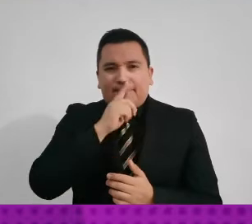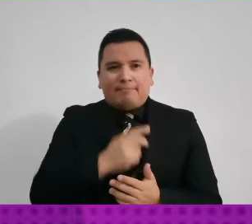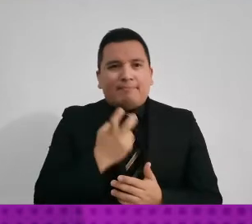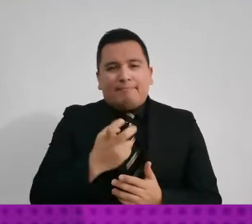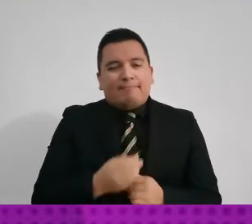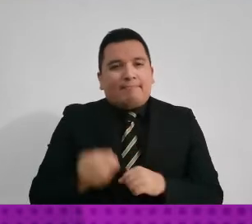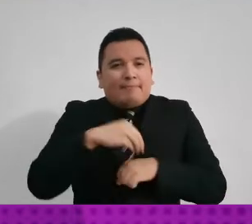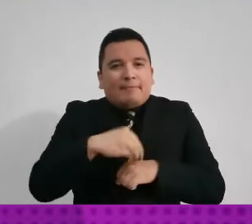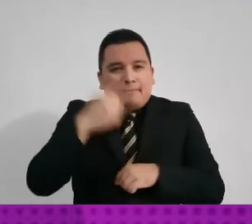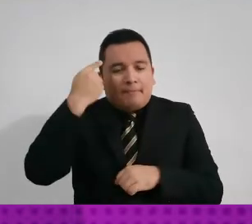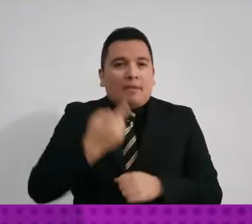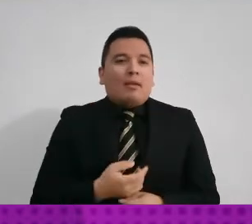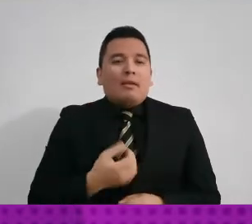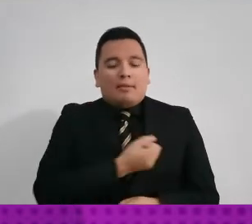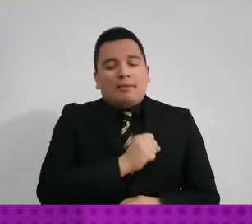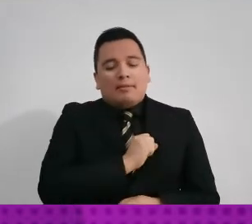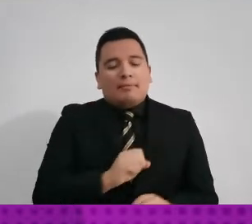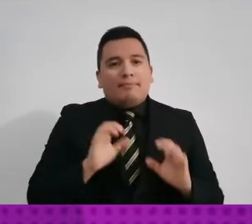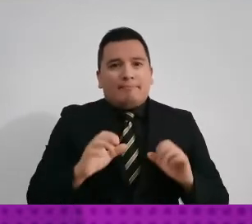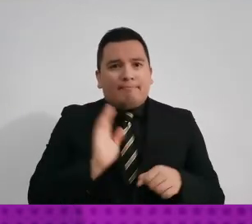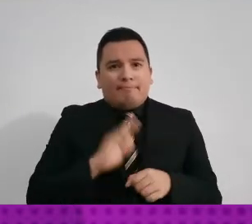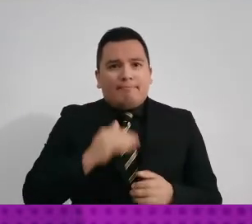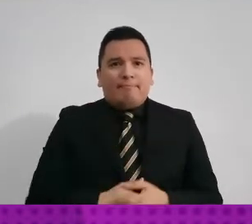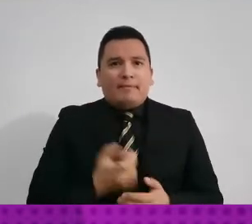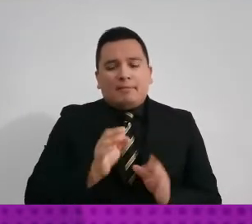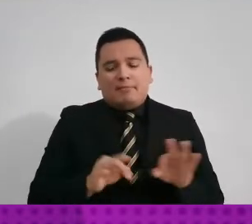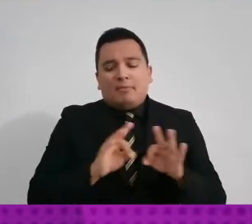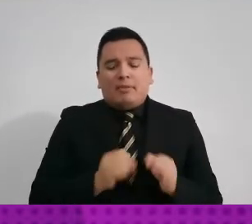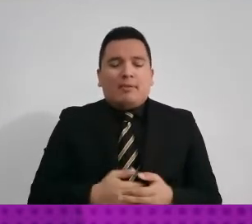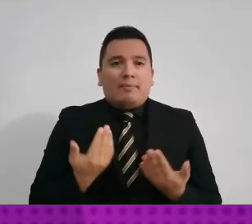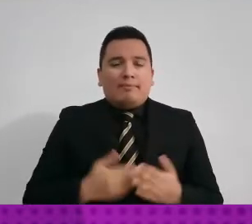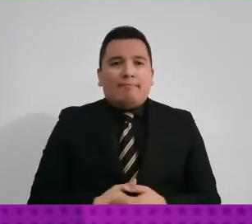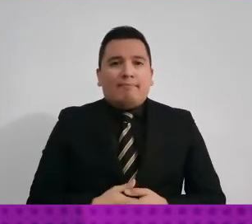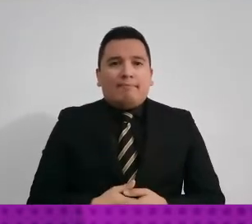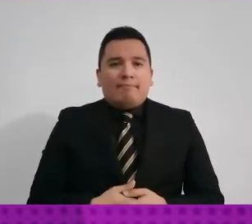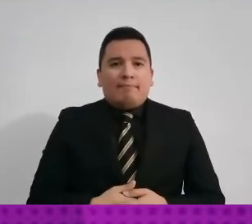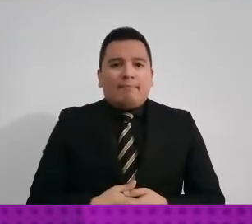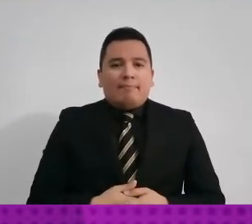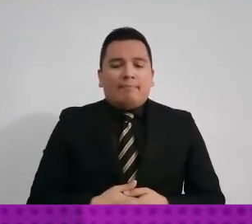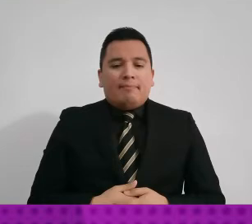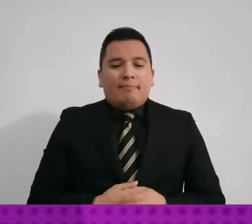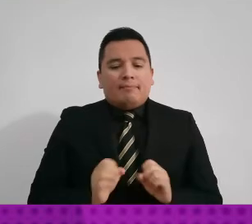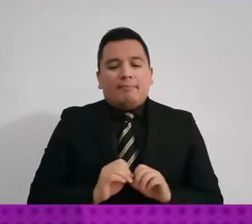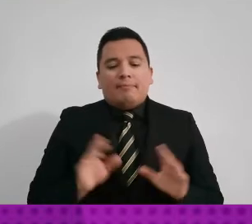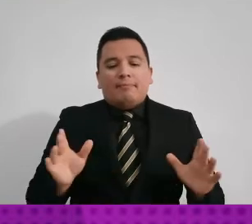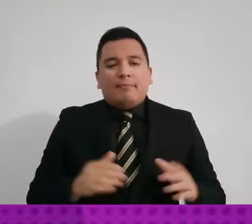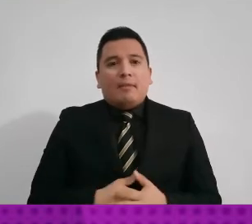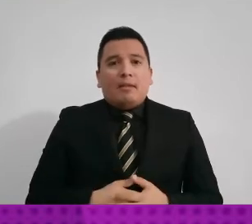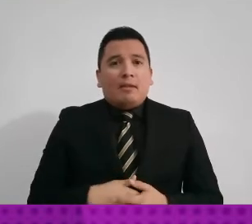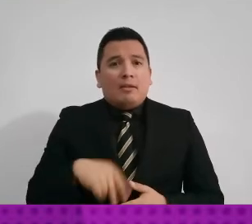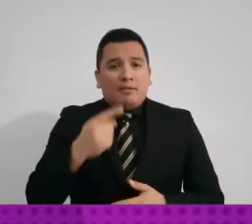creo que esto abona también en la seguridad sanitaria que es tan necesaria en estos momentos. Claro que